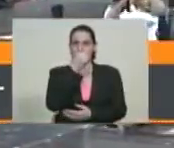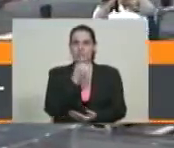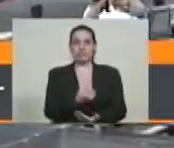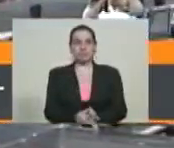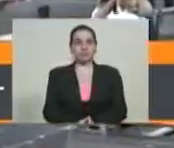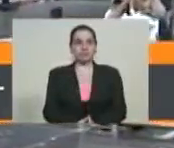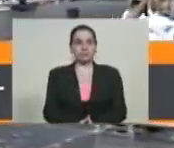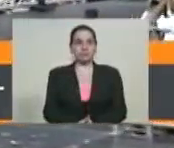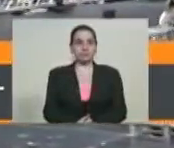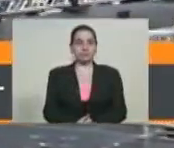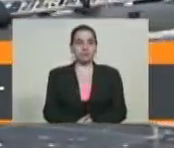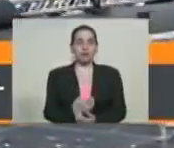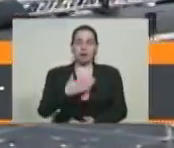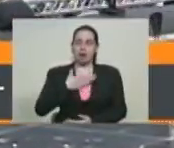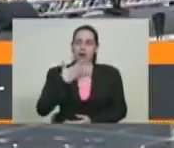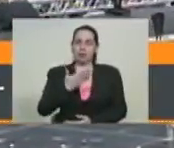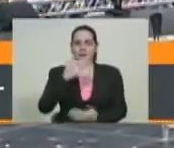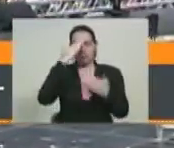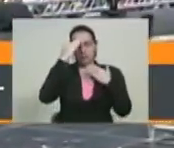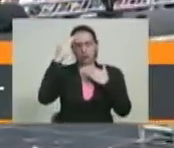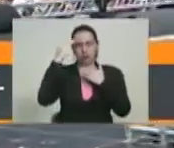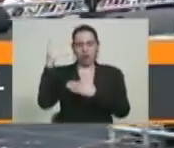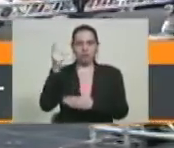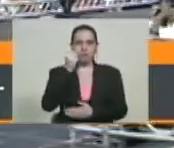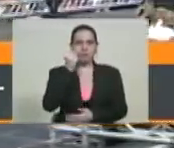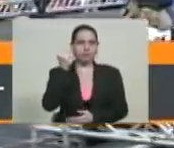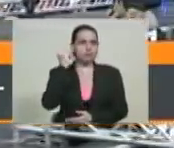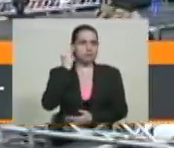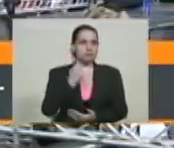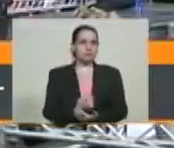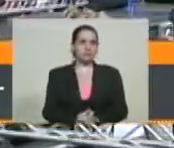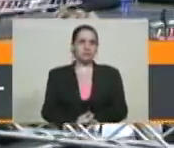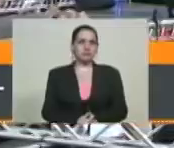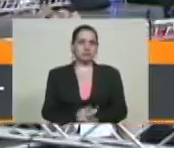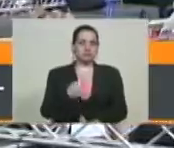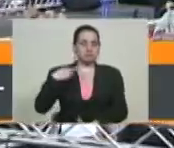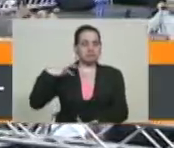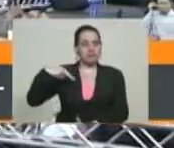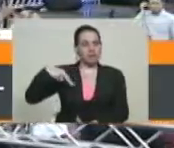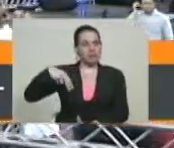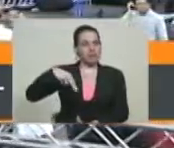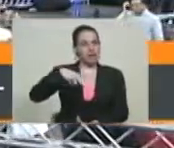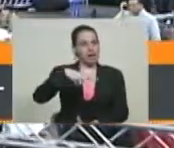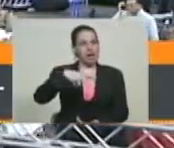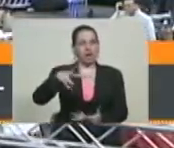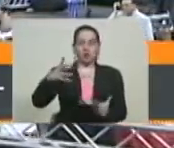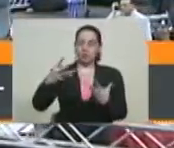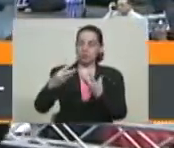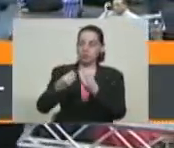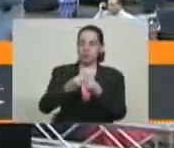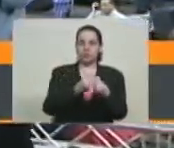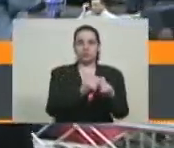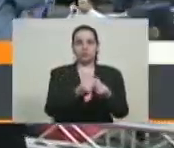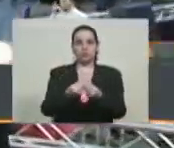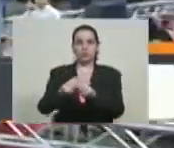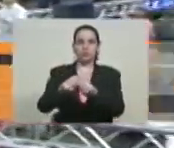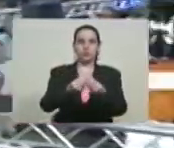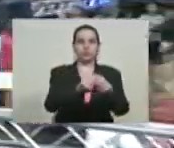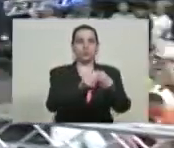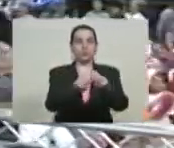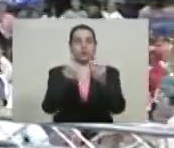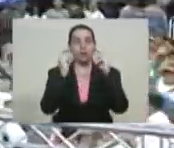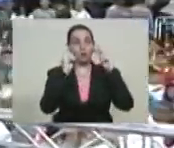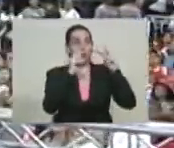para poder saludarlos, para poder caminar al lado de ustedes, para poder